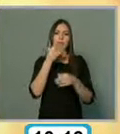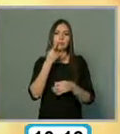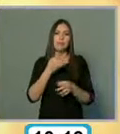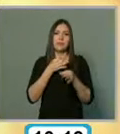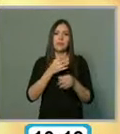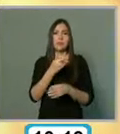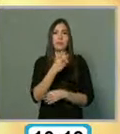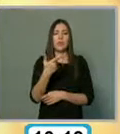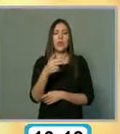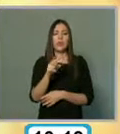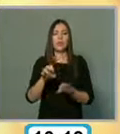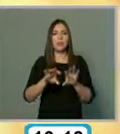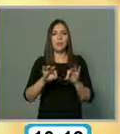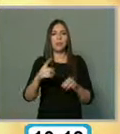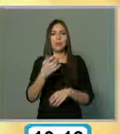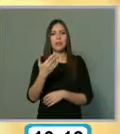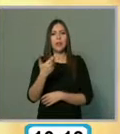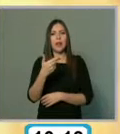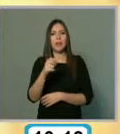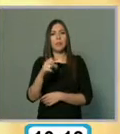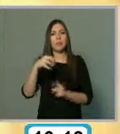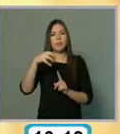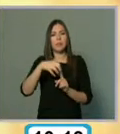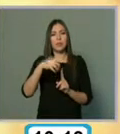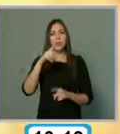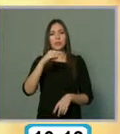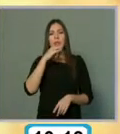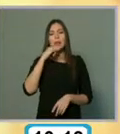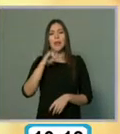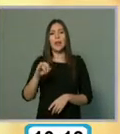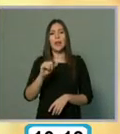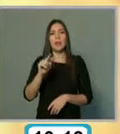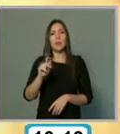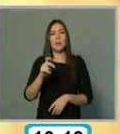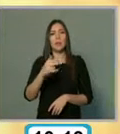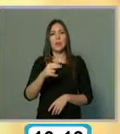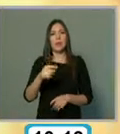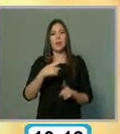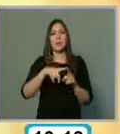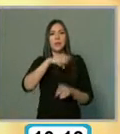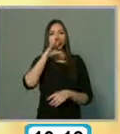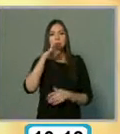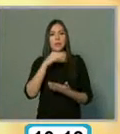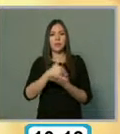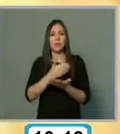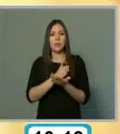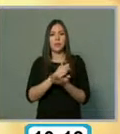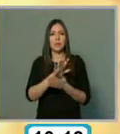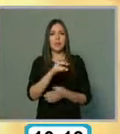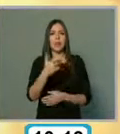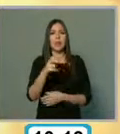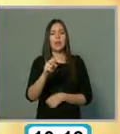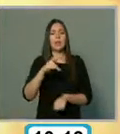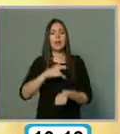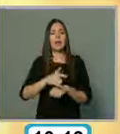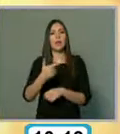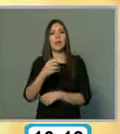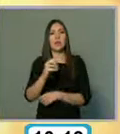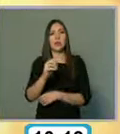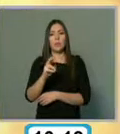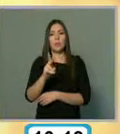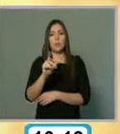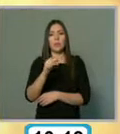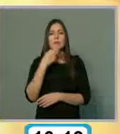de chorizo, 150 gramos de champiñones, un chile jalapeño, media cebolla finamente picada, 500 gramos de queso Gouda rallado.